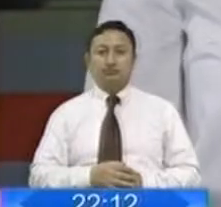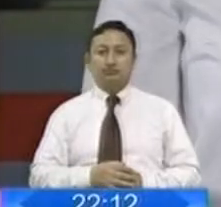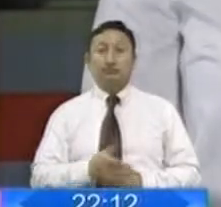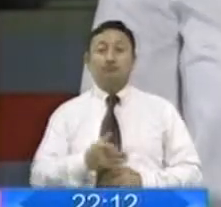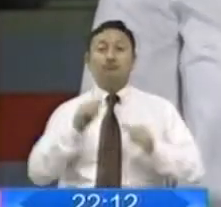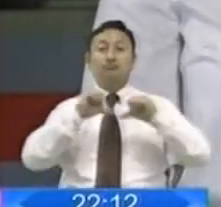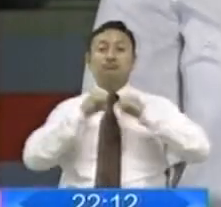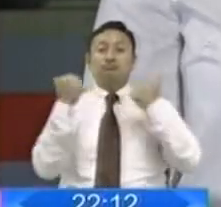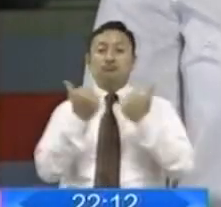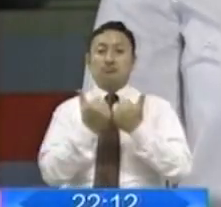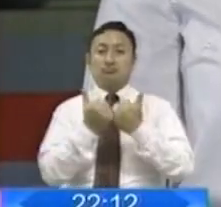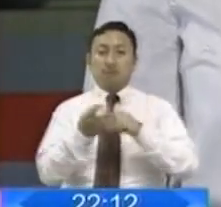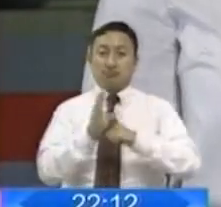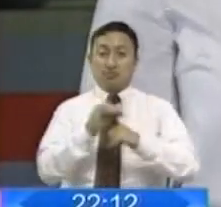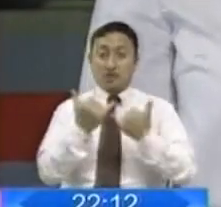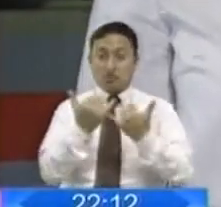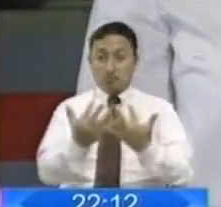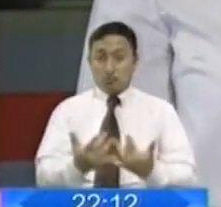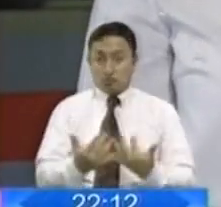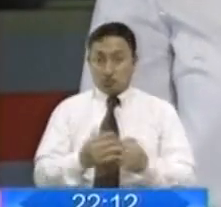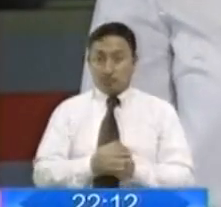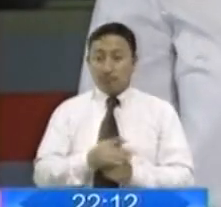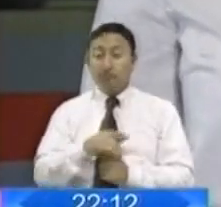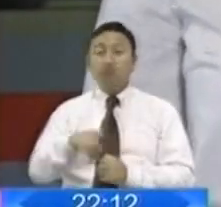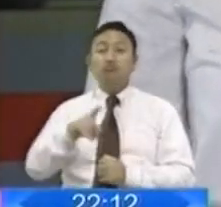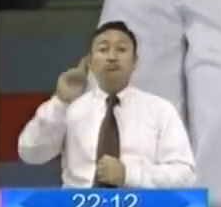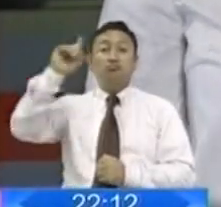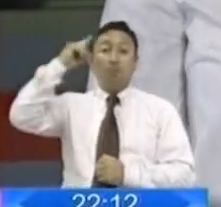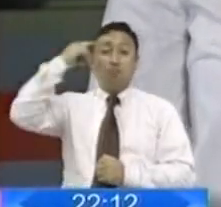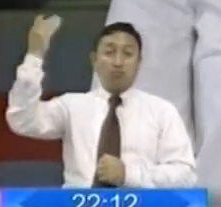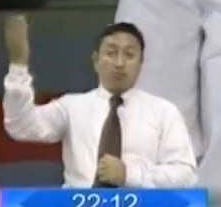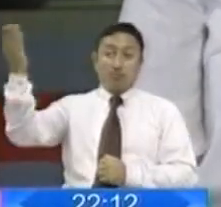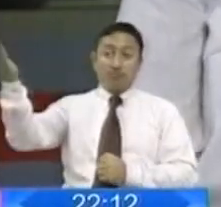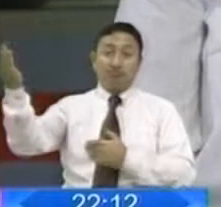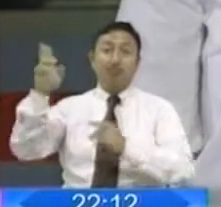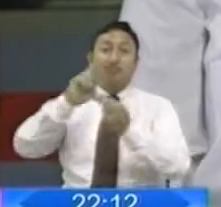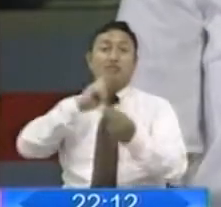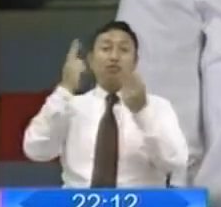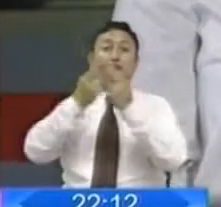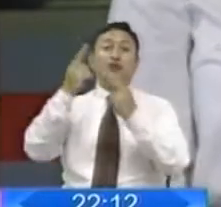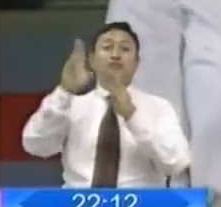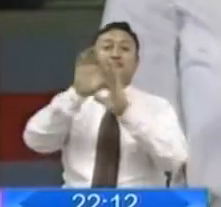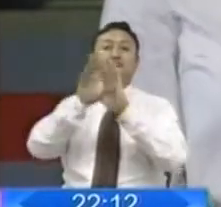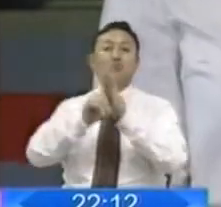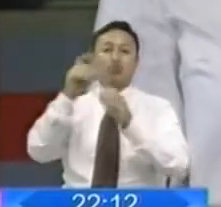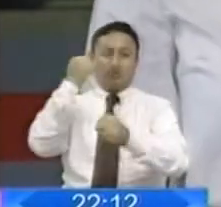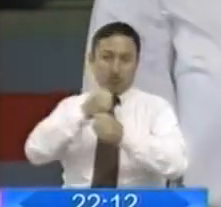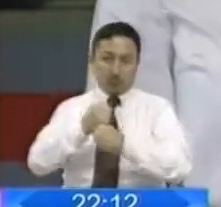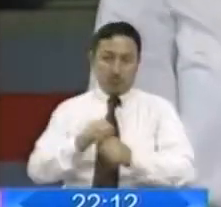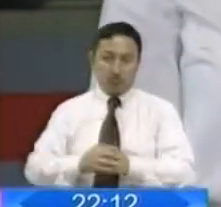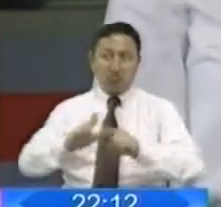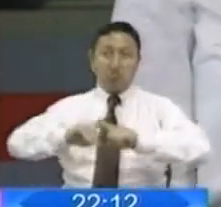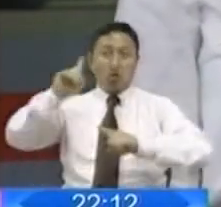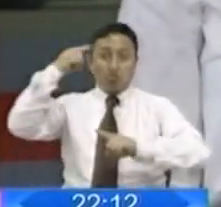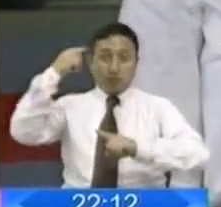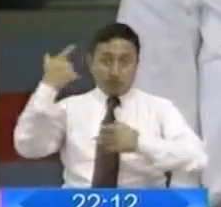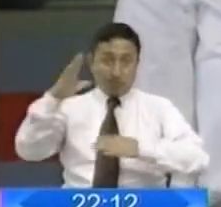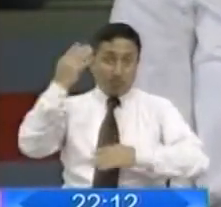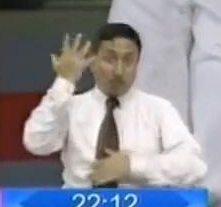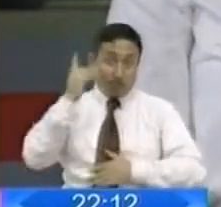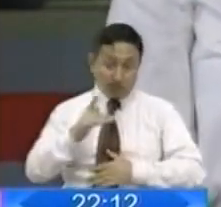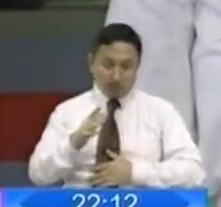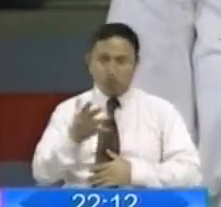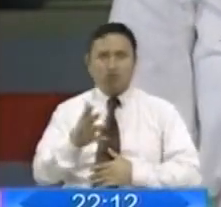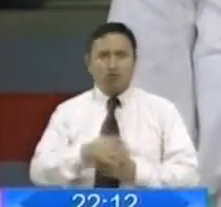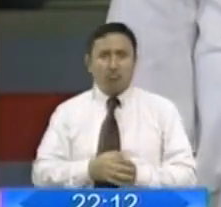La Asamblea Nacional está a la expectativa de que el Ejecutivo envíe el paquete de reformas laborales. Sin embargo, el gobierno central no tiene una fecha para